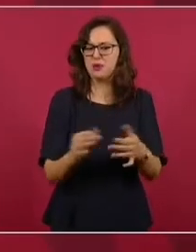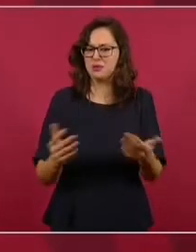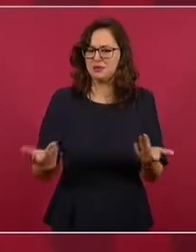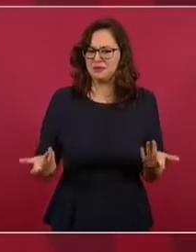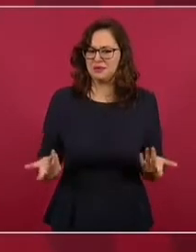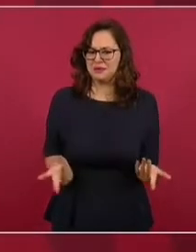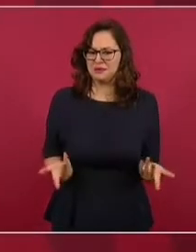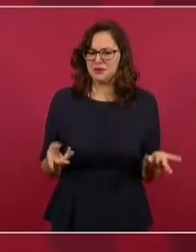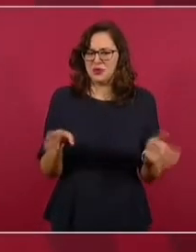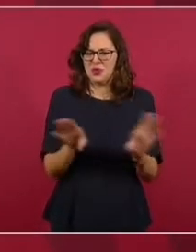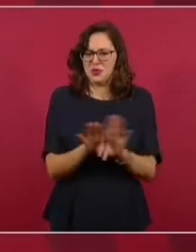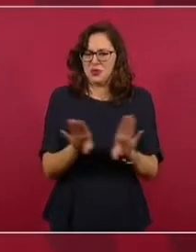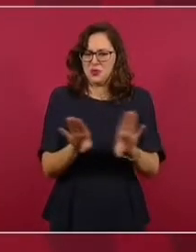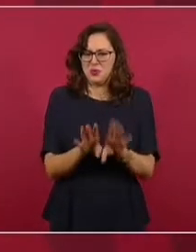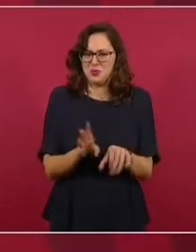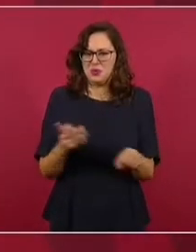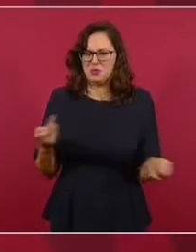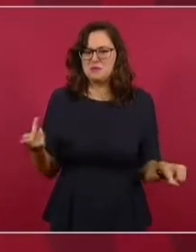en historia de